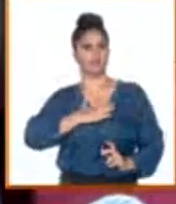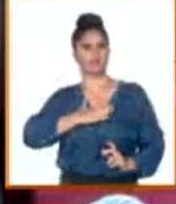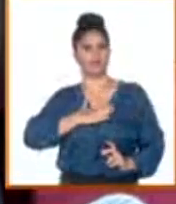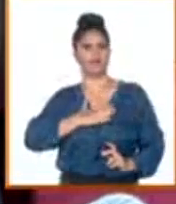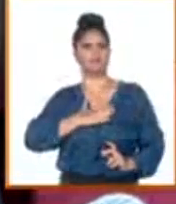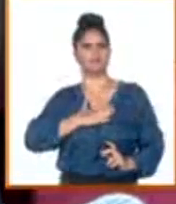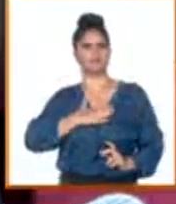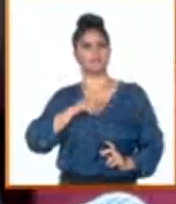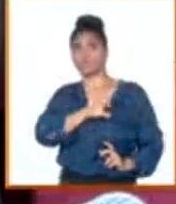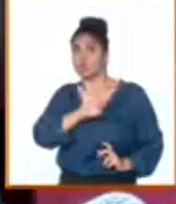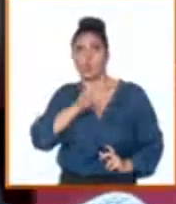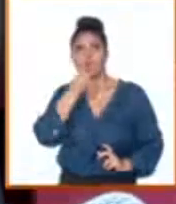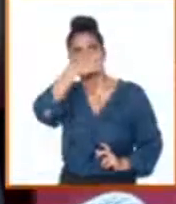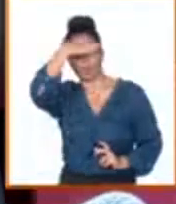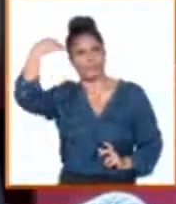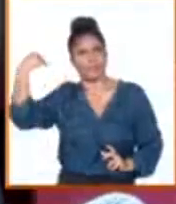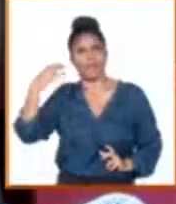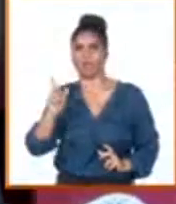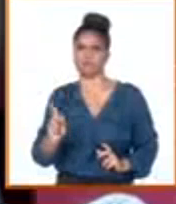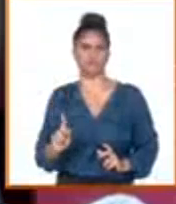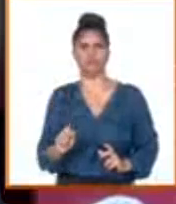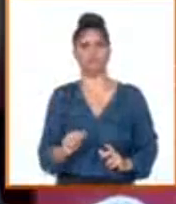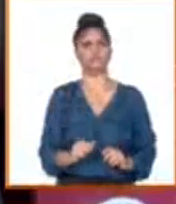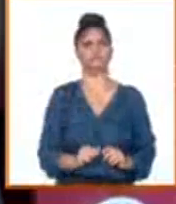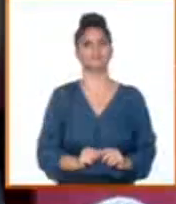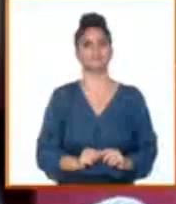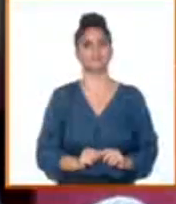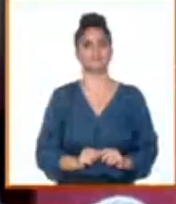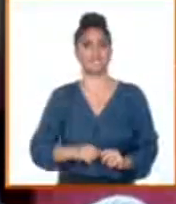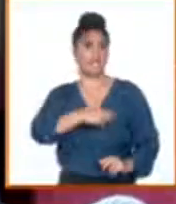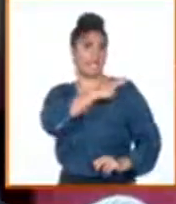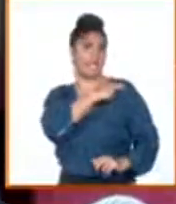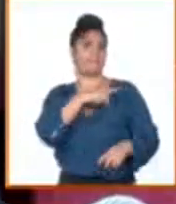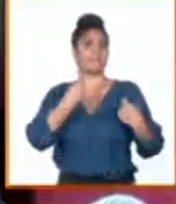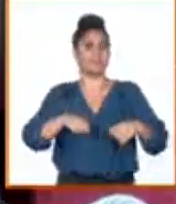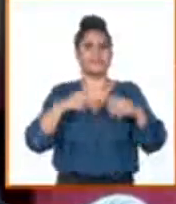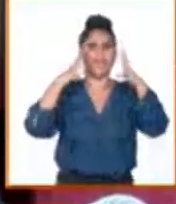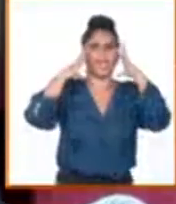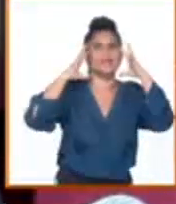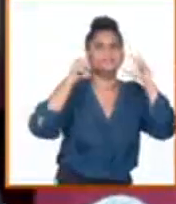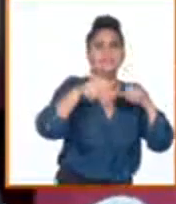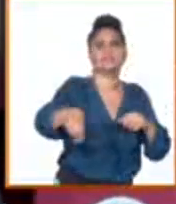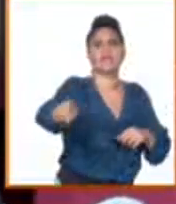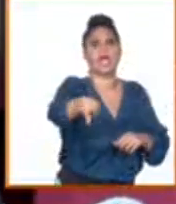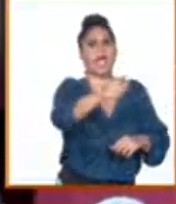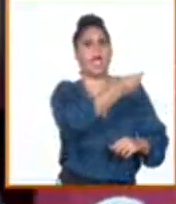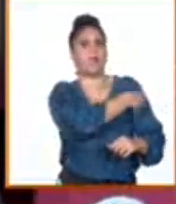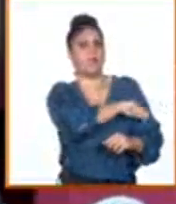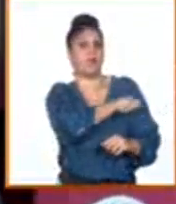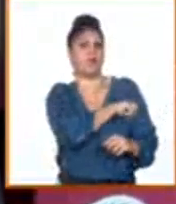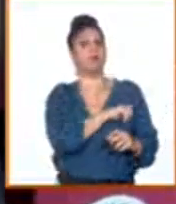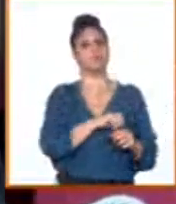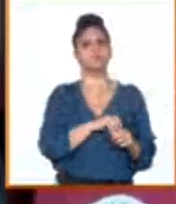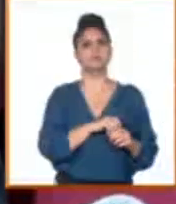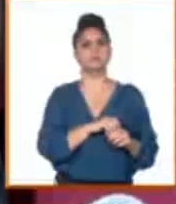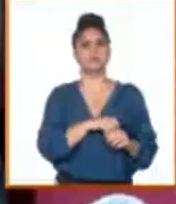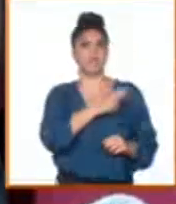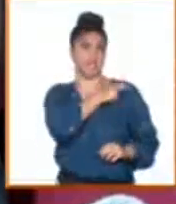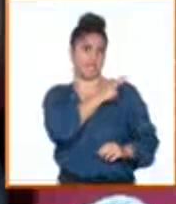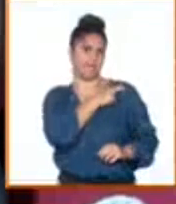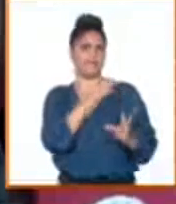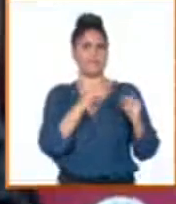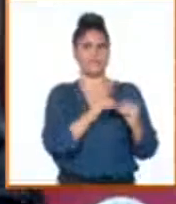y mucha comprensión, mucho diálogo. No podemos